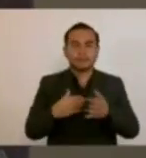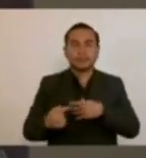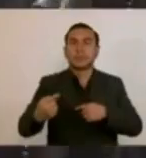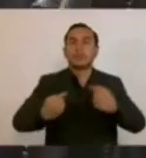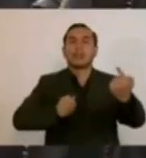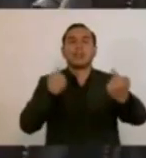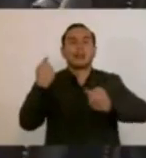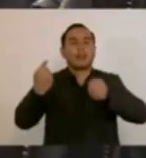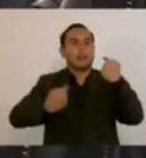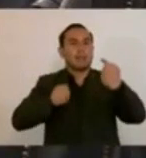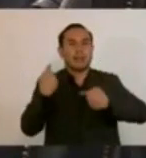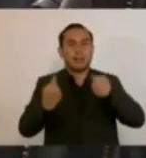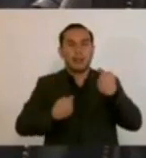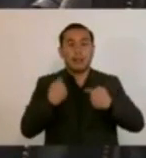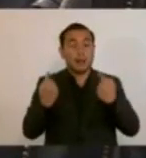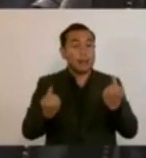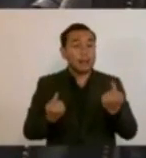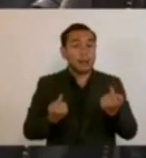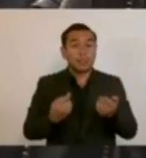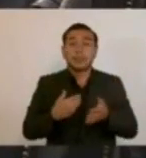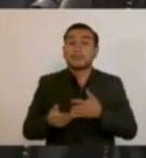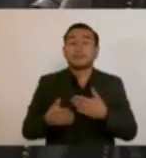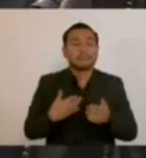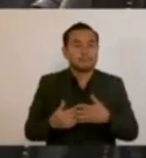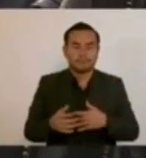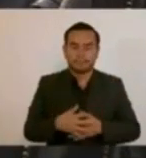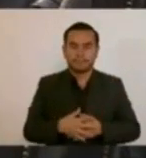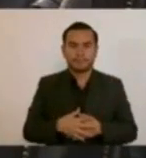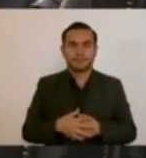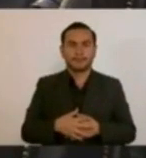cueste algunos puntos de aprobación.